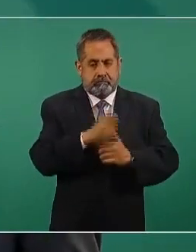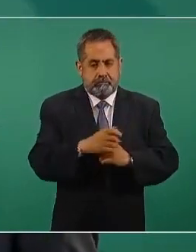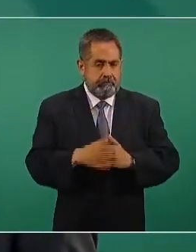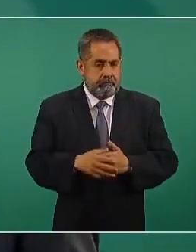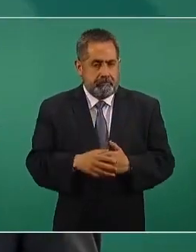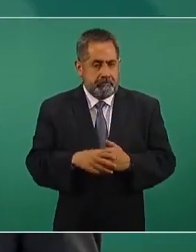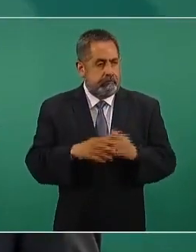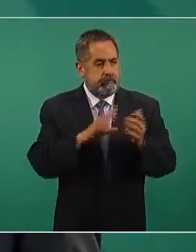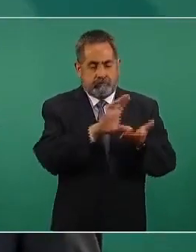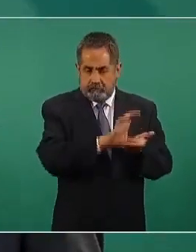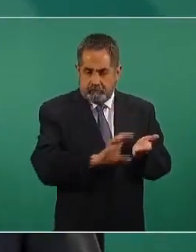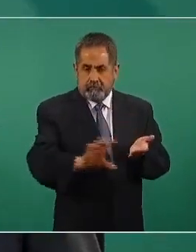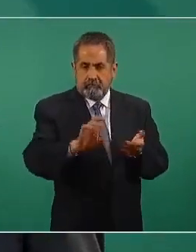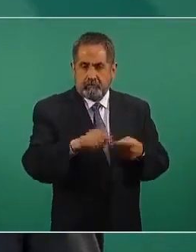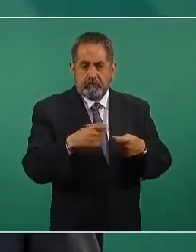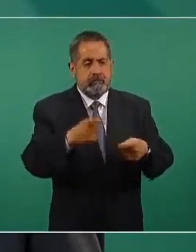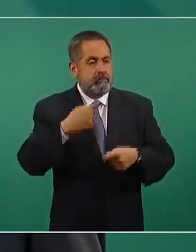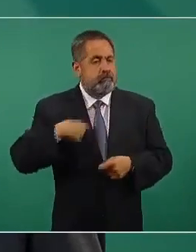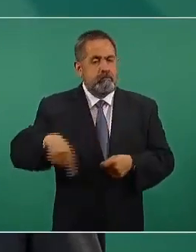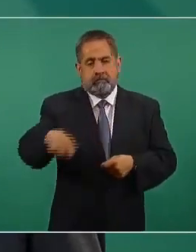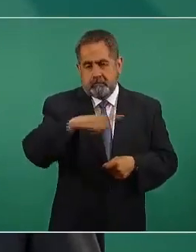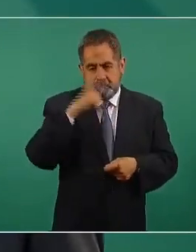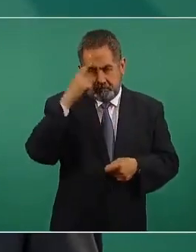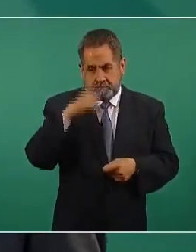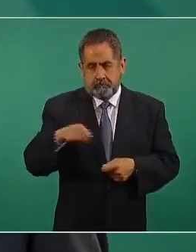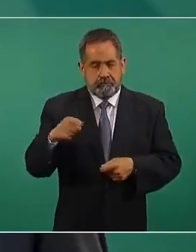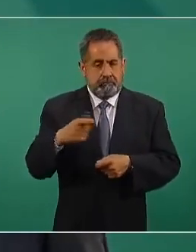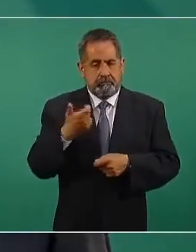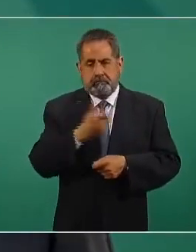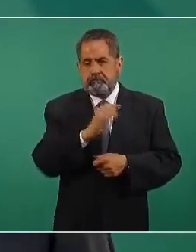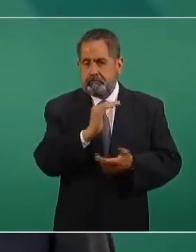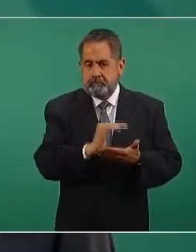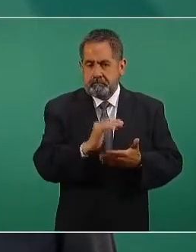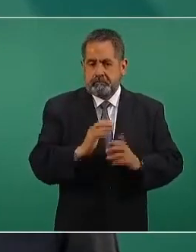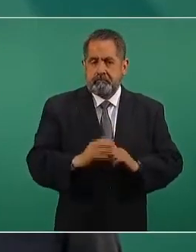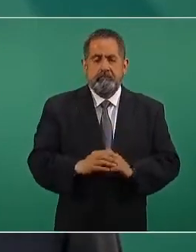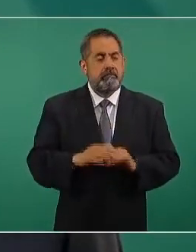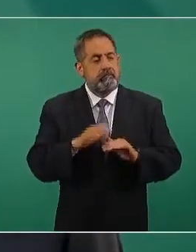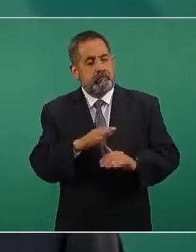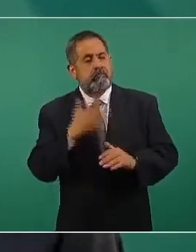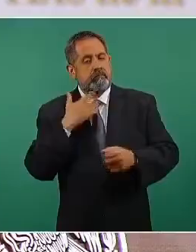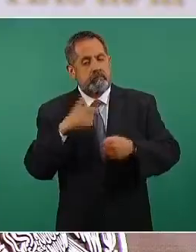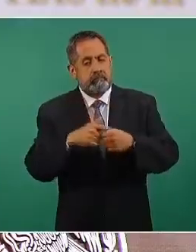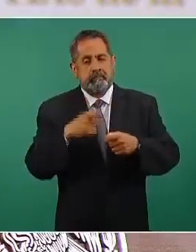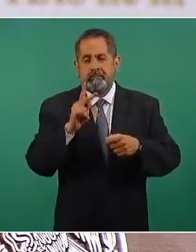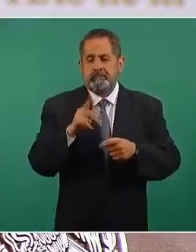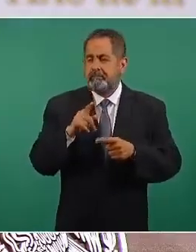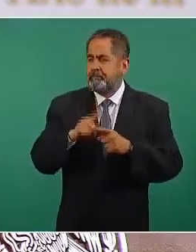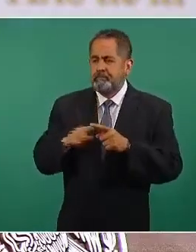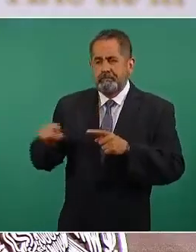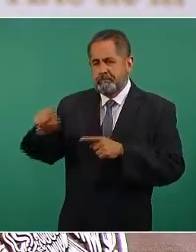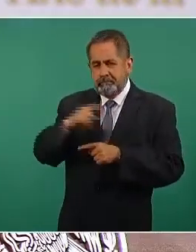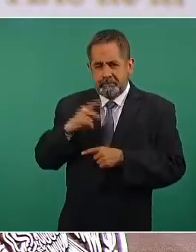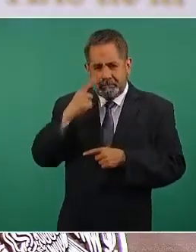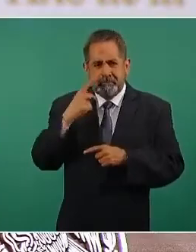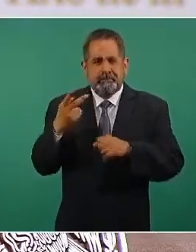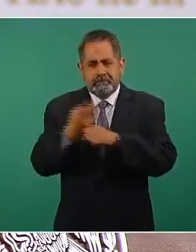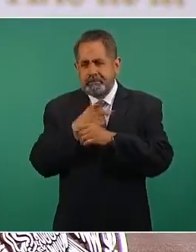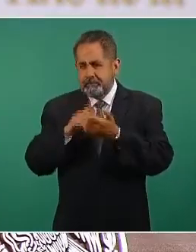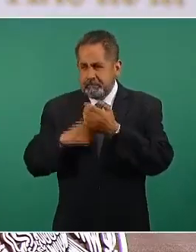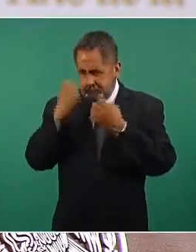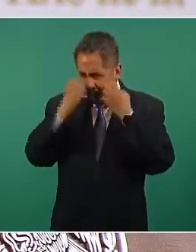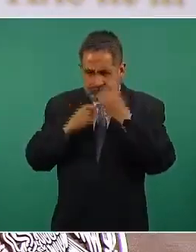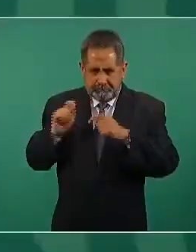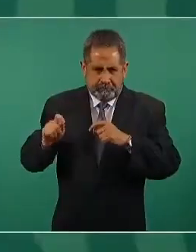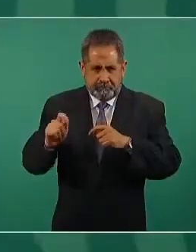se transfiere el subsidio al consumidor. Pero eso en el caso de los combustibles, pero en general hay que ver qué está